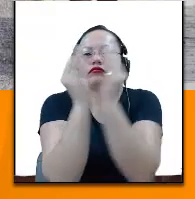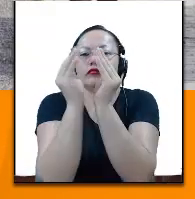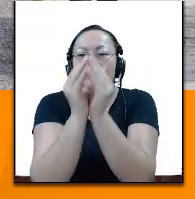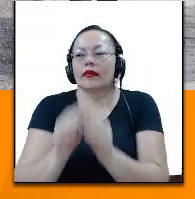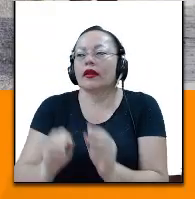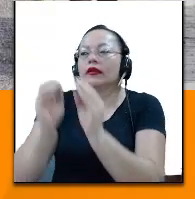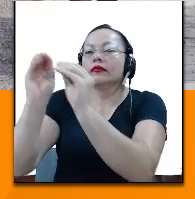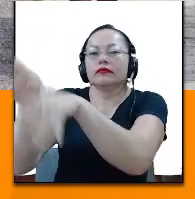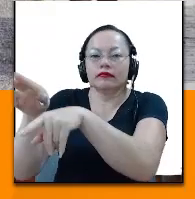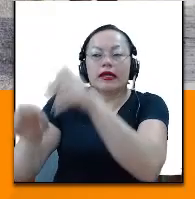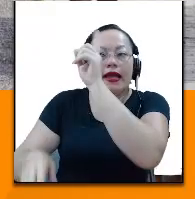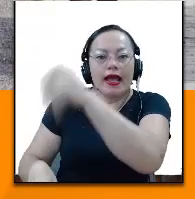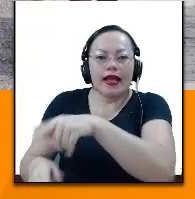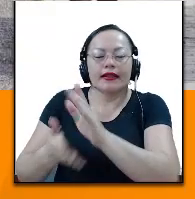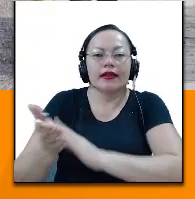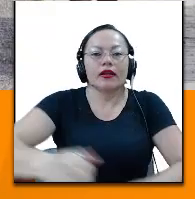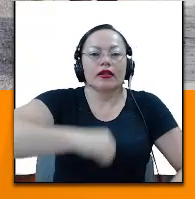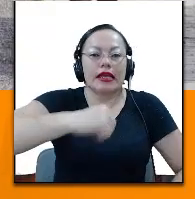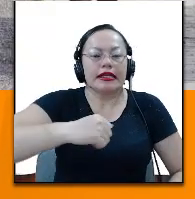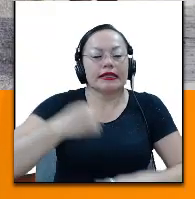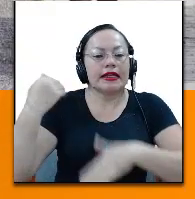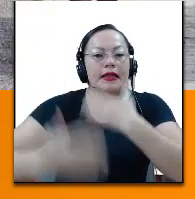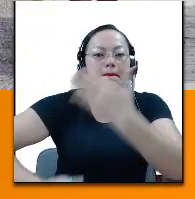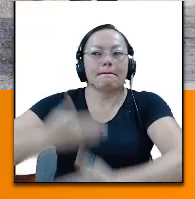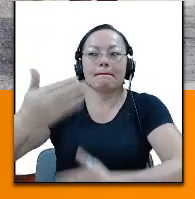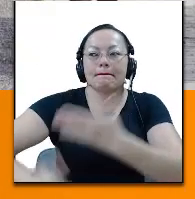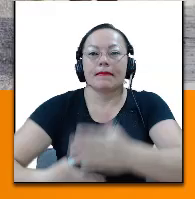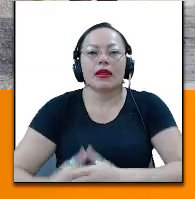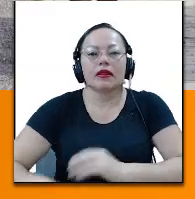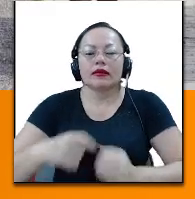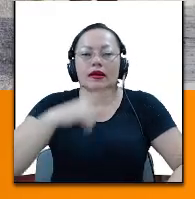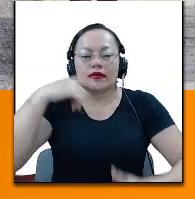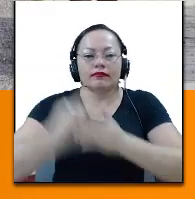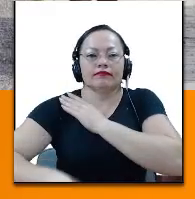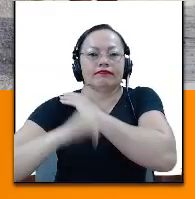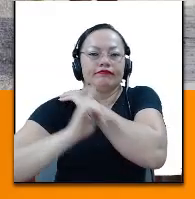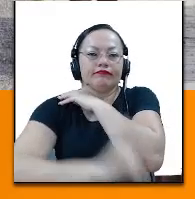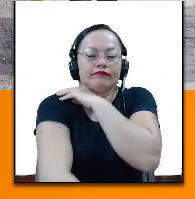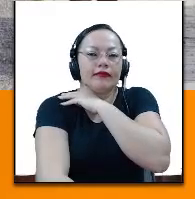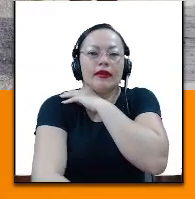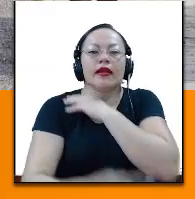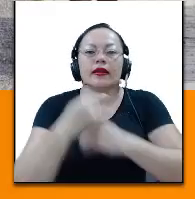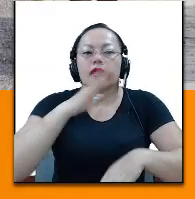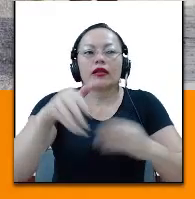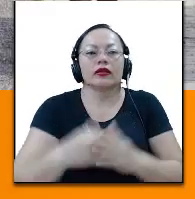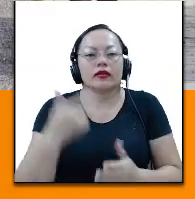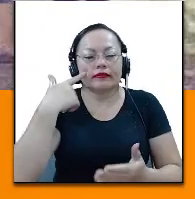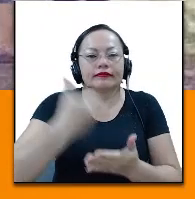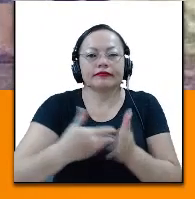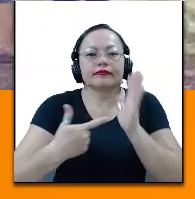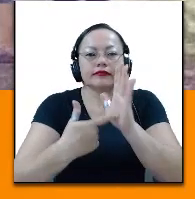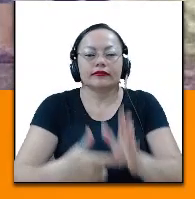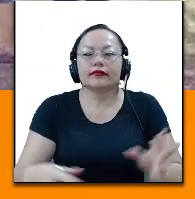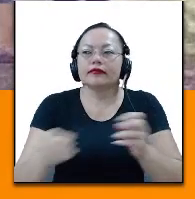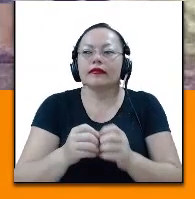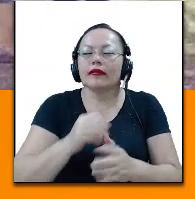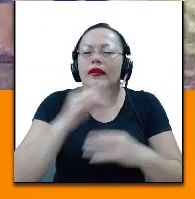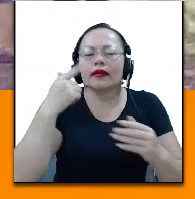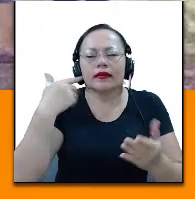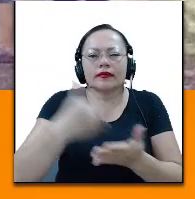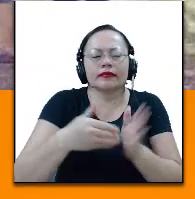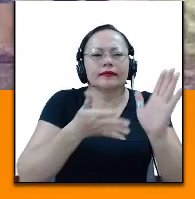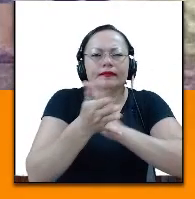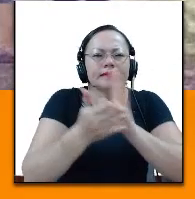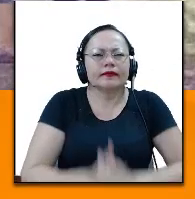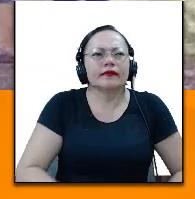procedan con la verificación de derechos y el proceso de sancionatorio al que haya lugar, conforme a lo dispuesto en el